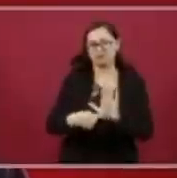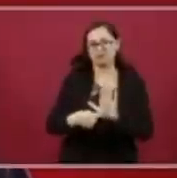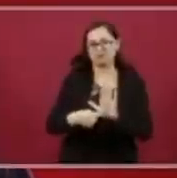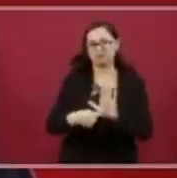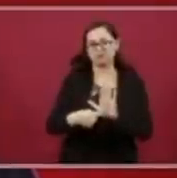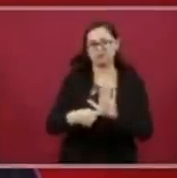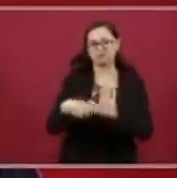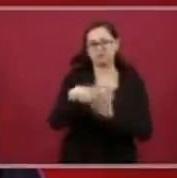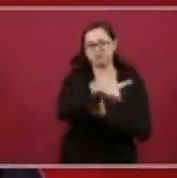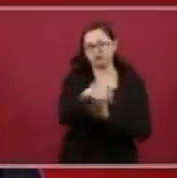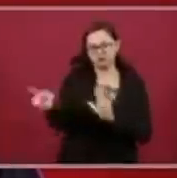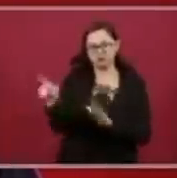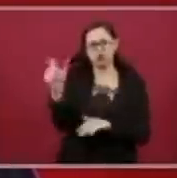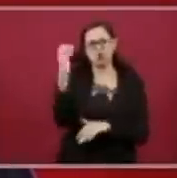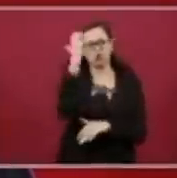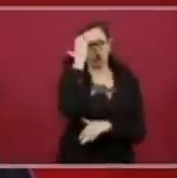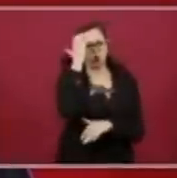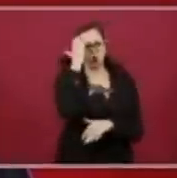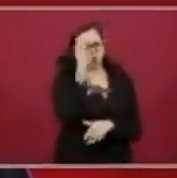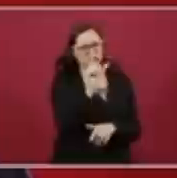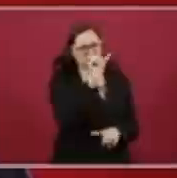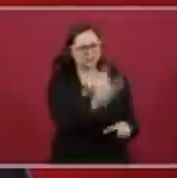se conozcan todavía